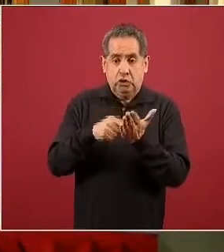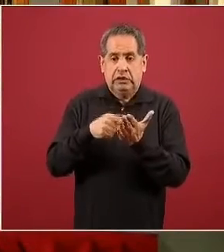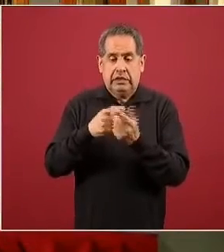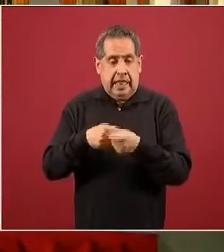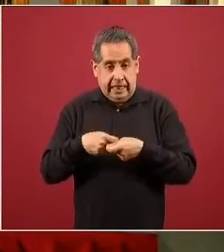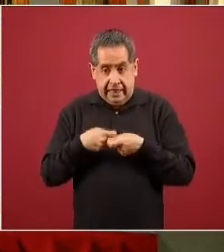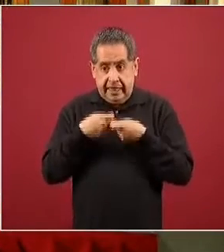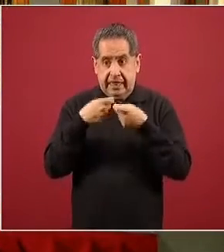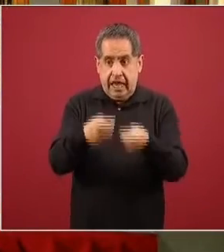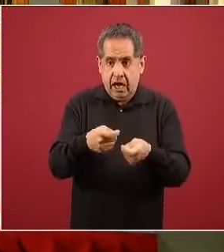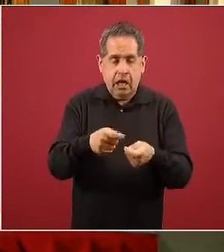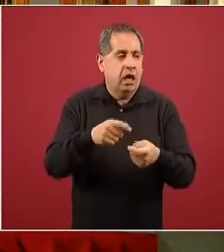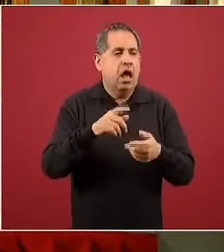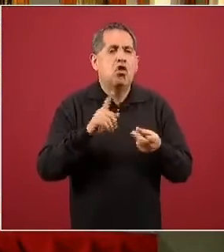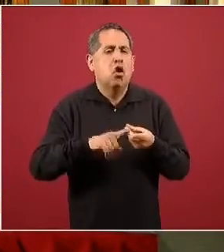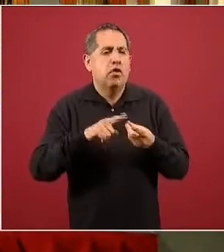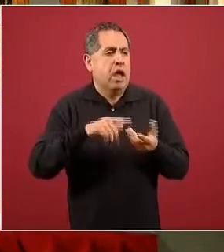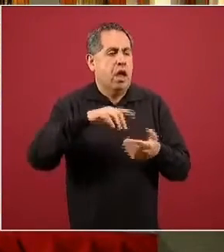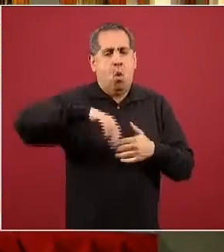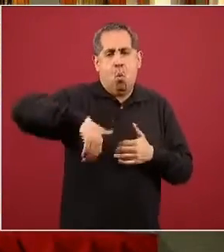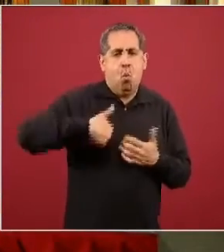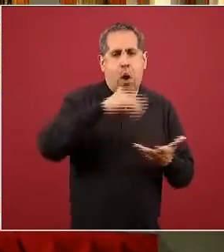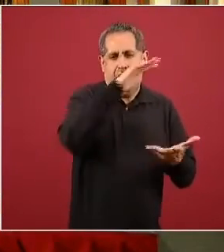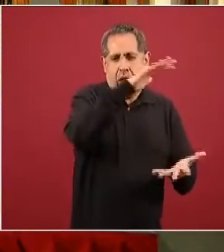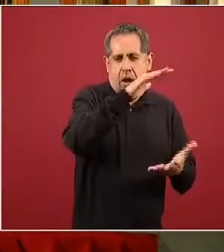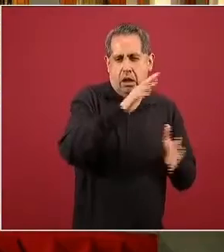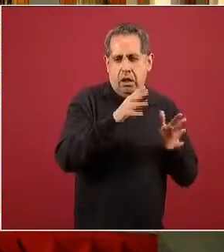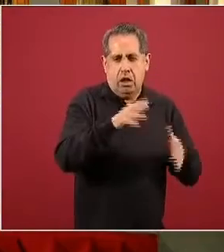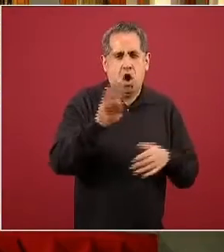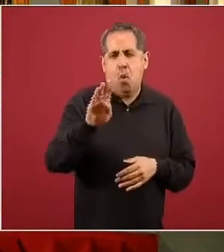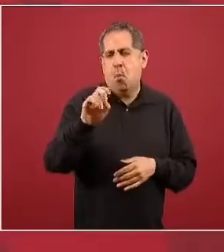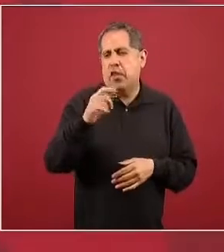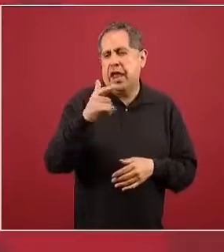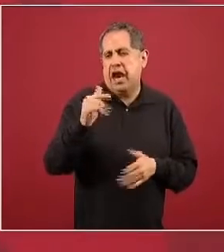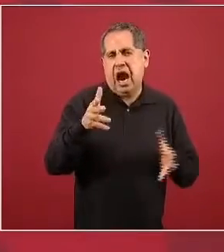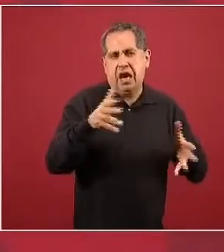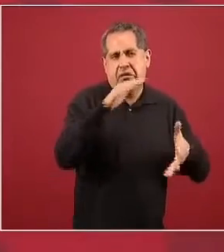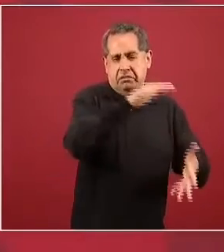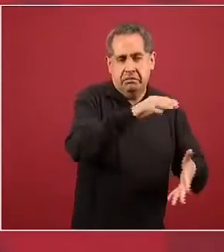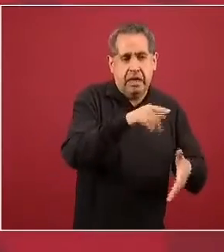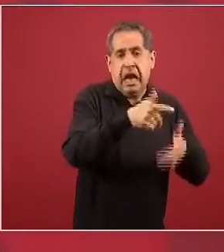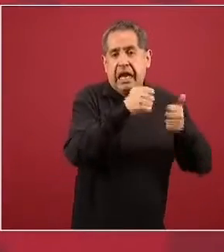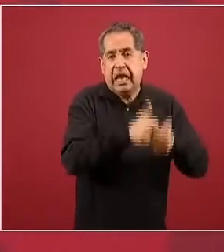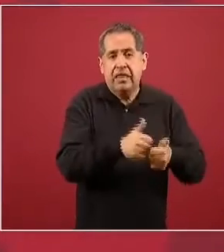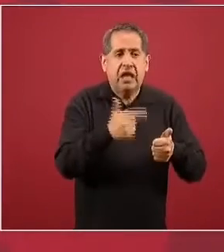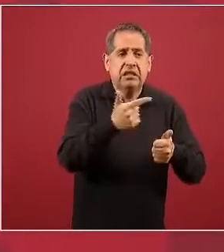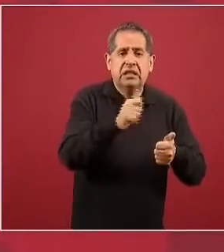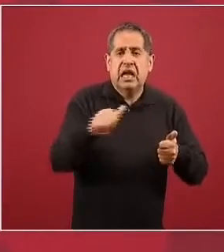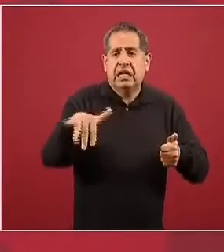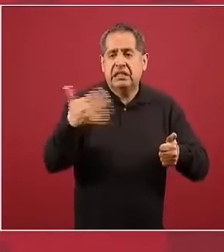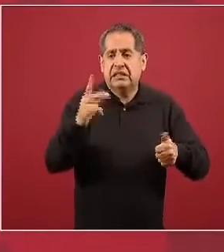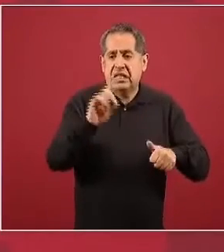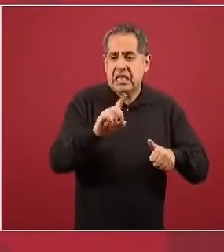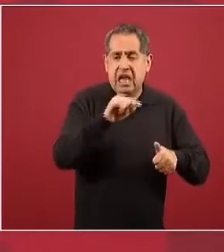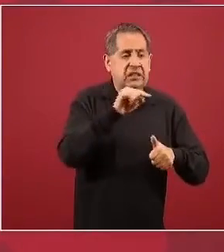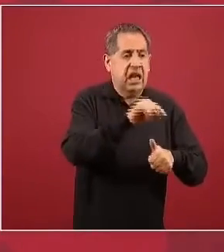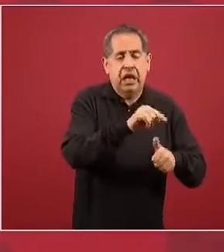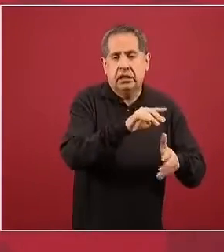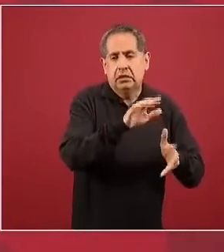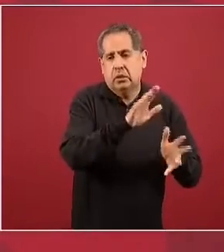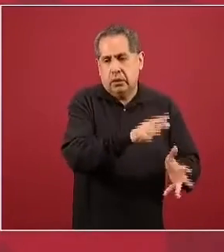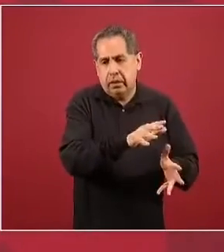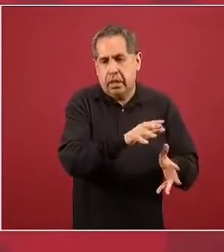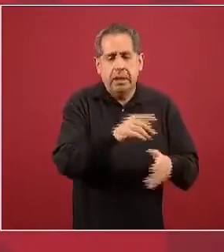entregan en bodega varía entre 7 a 15 días. ese tiempo